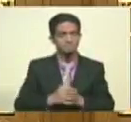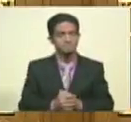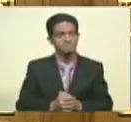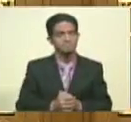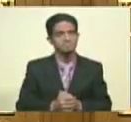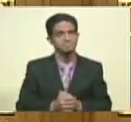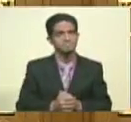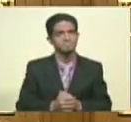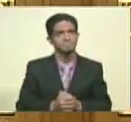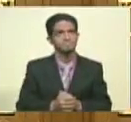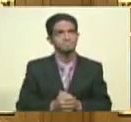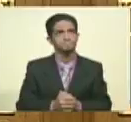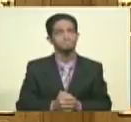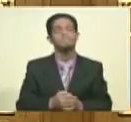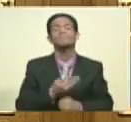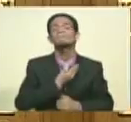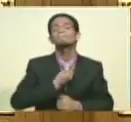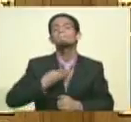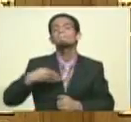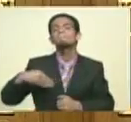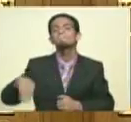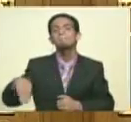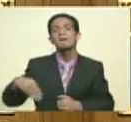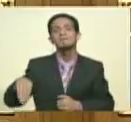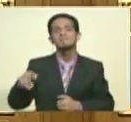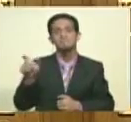La presidenta recordaba en sus palabras